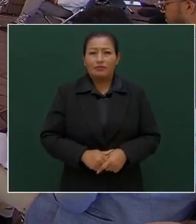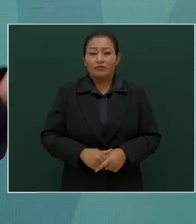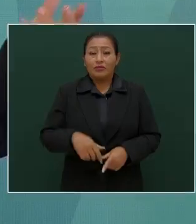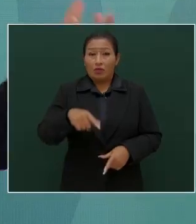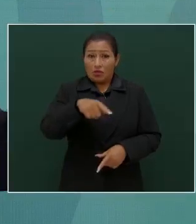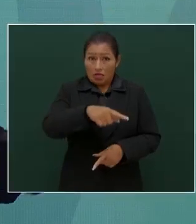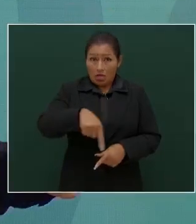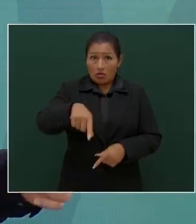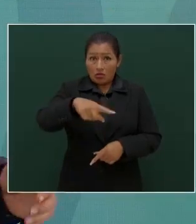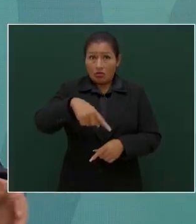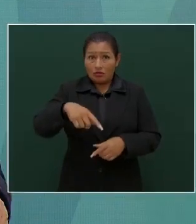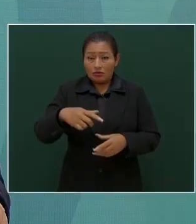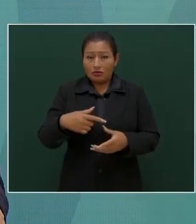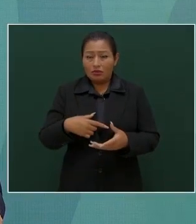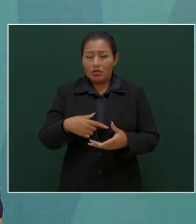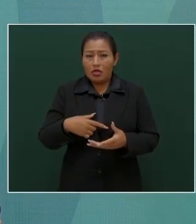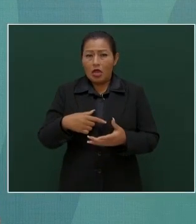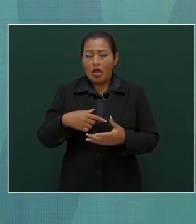Ministerio Público